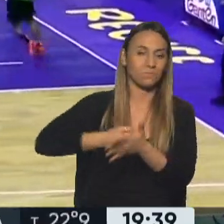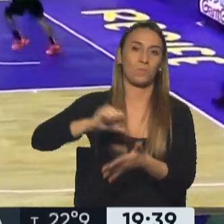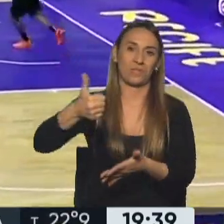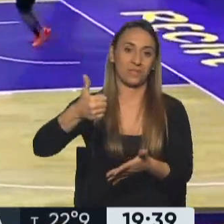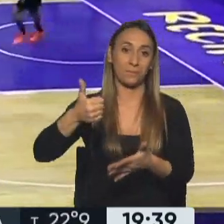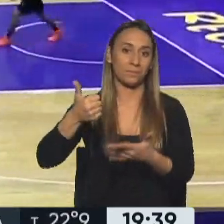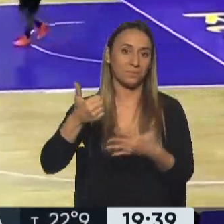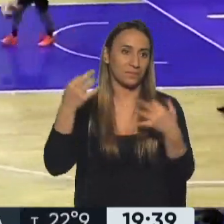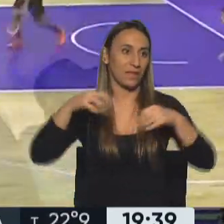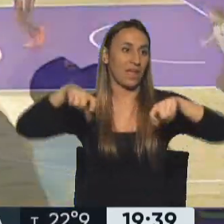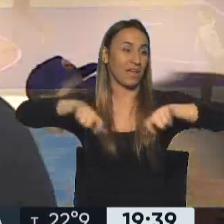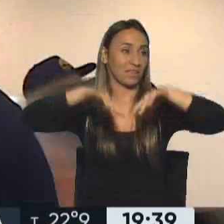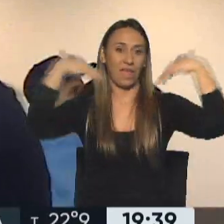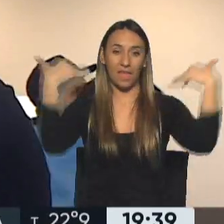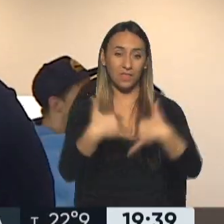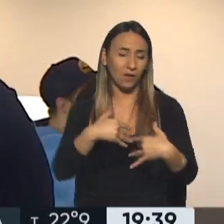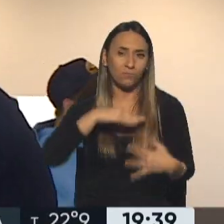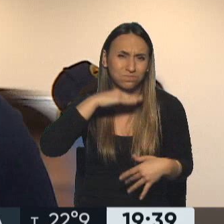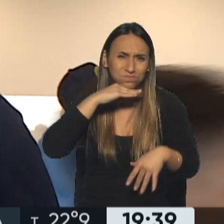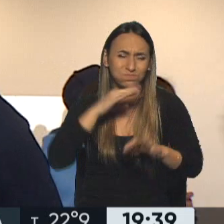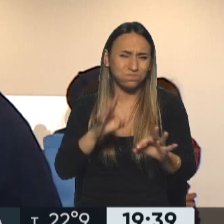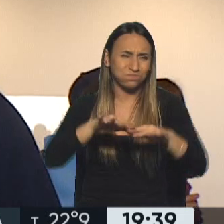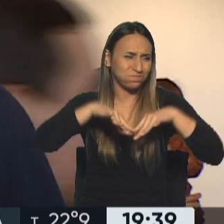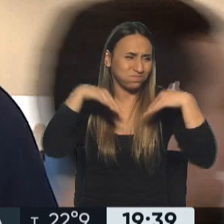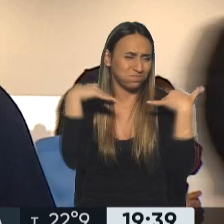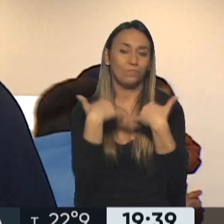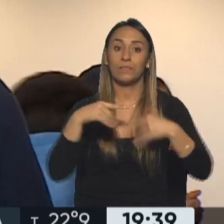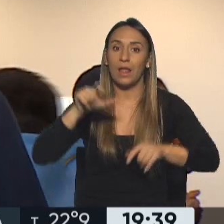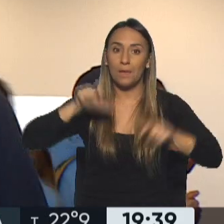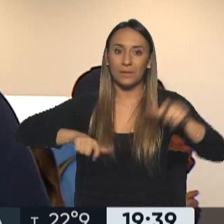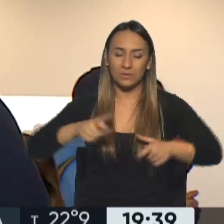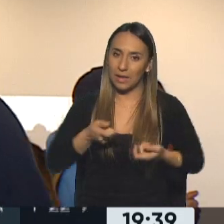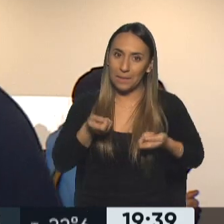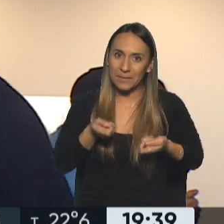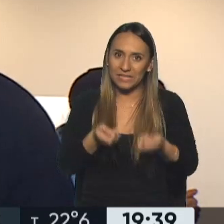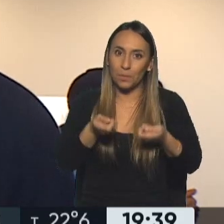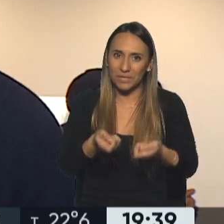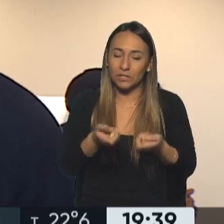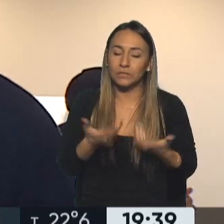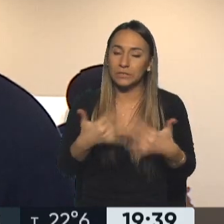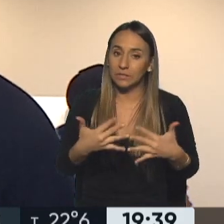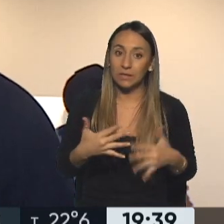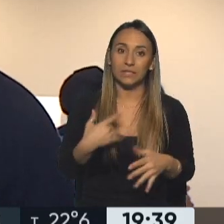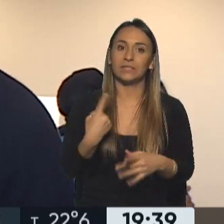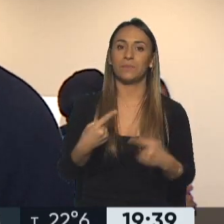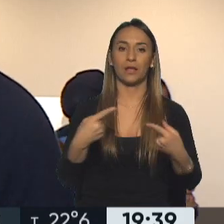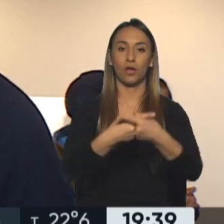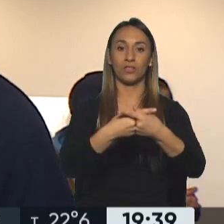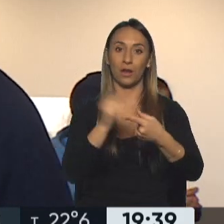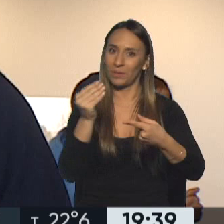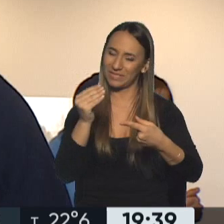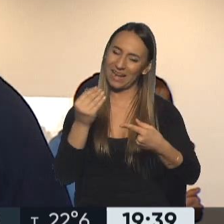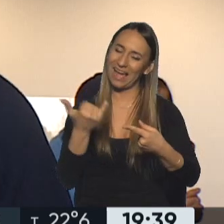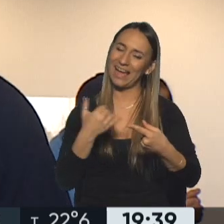El estadio estaba lleno, la gente apretaba mucho y bueno, siempre con Brasil está esa cosita, ¿no? de